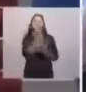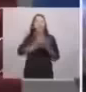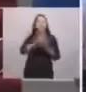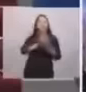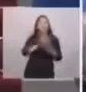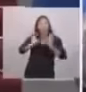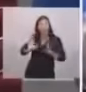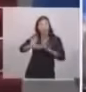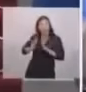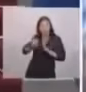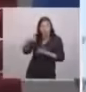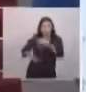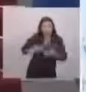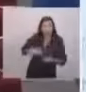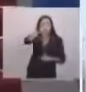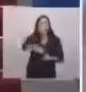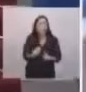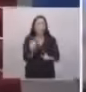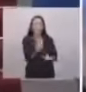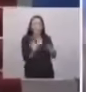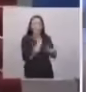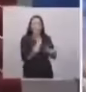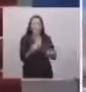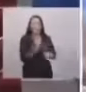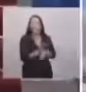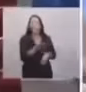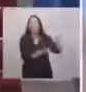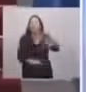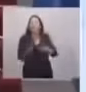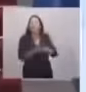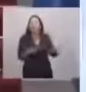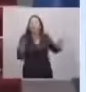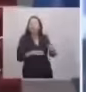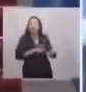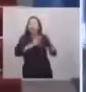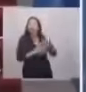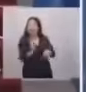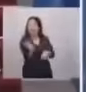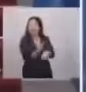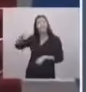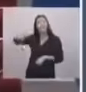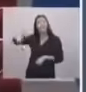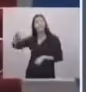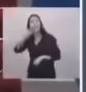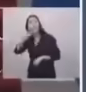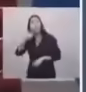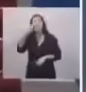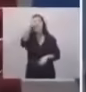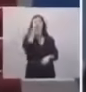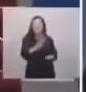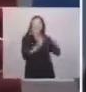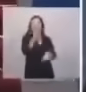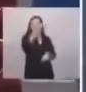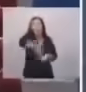haciendo está haciendo no le está dando ni un minuto a no pero es que no es mi ley mi ley habló el domingo y ya dijo lo que iba a hacer ahora hay